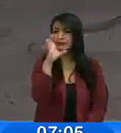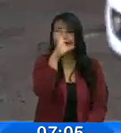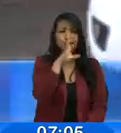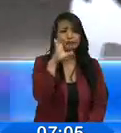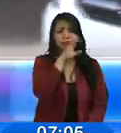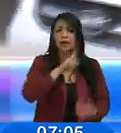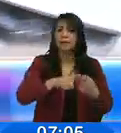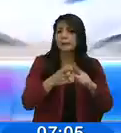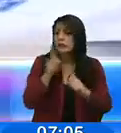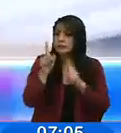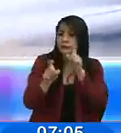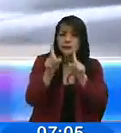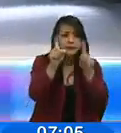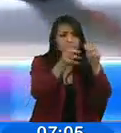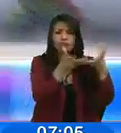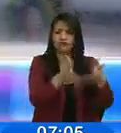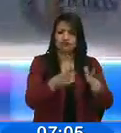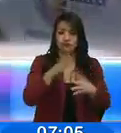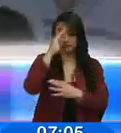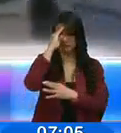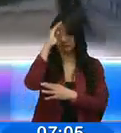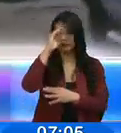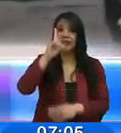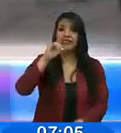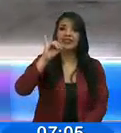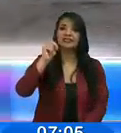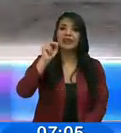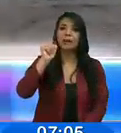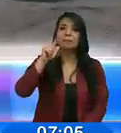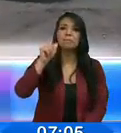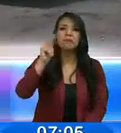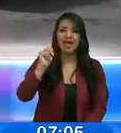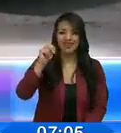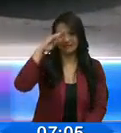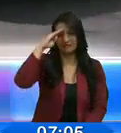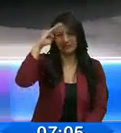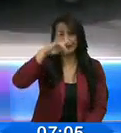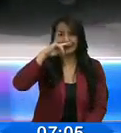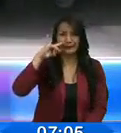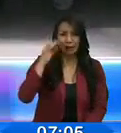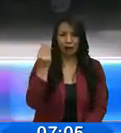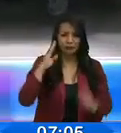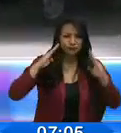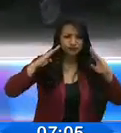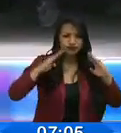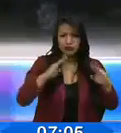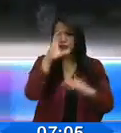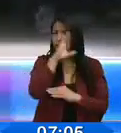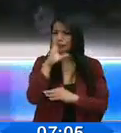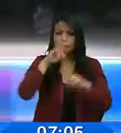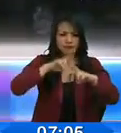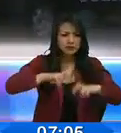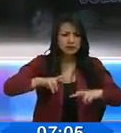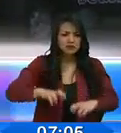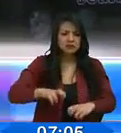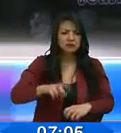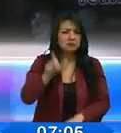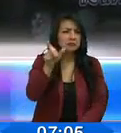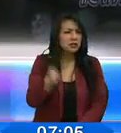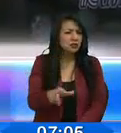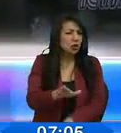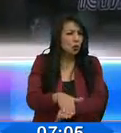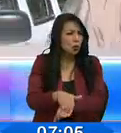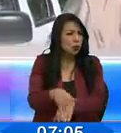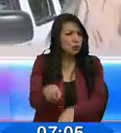Los amigos tampoco. Agentes de la DINAPEN trabajaron en las investigaciones y el primer sospechoso, el padrastro, quien tampoco